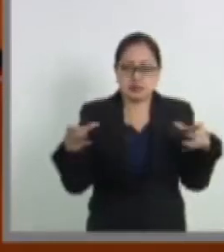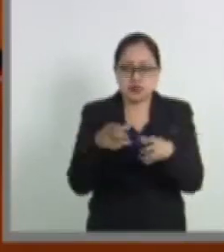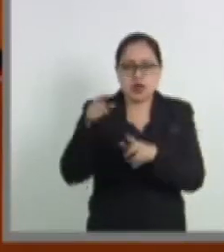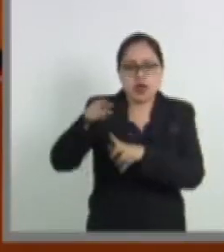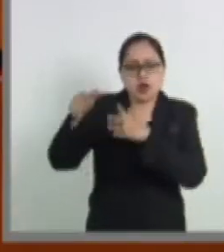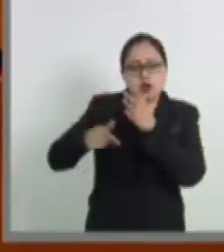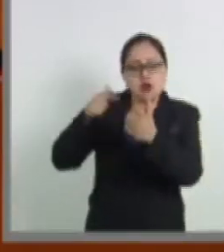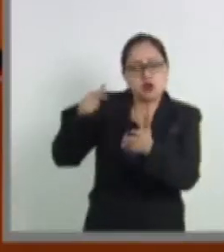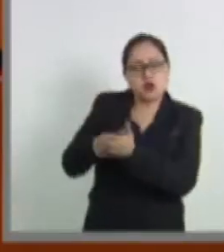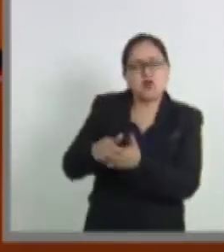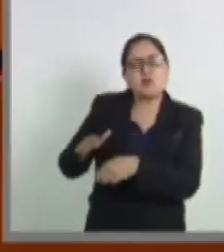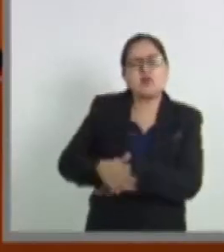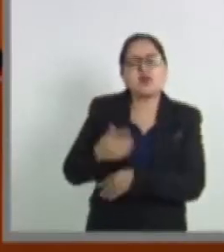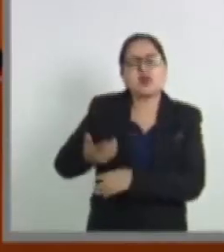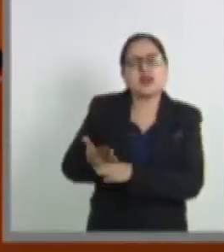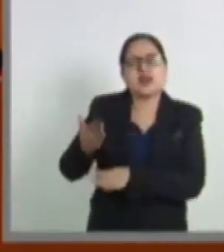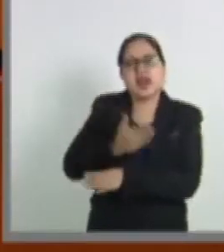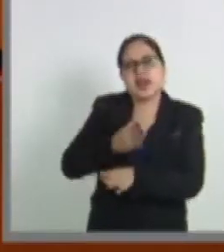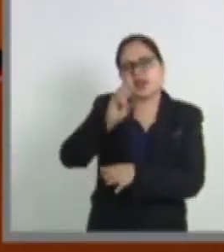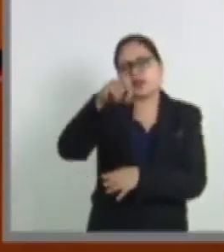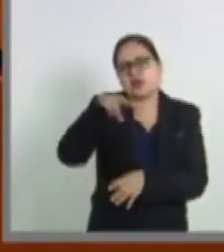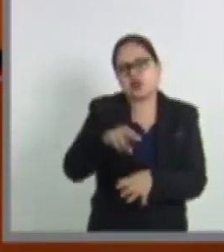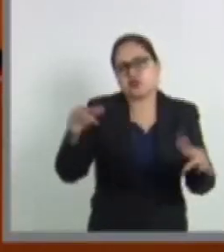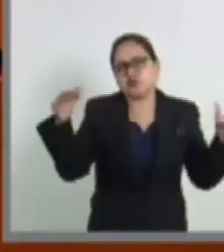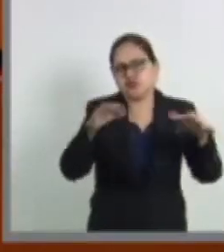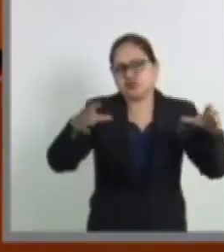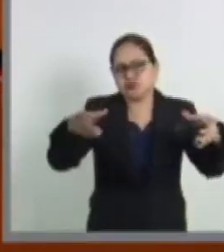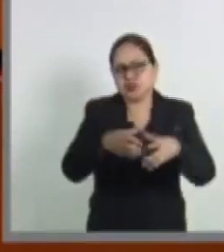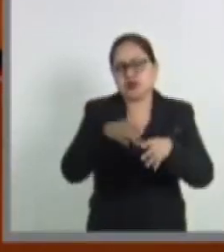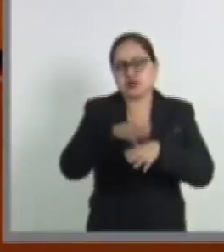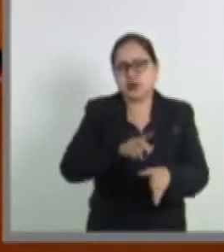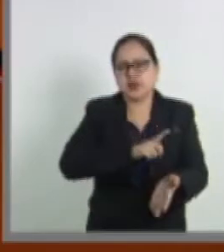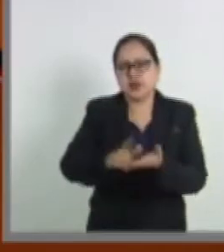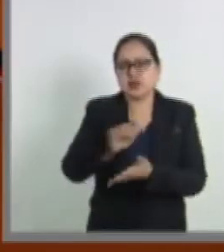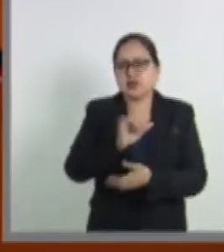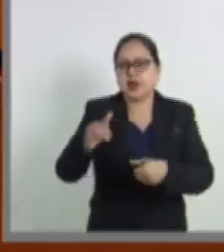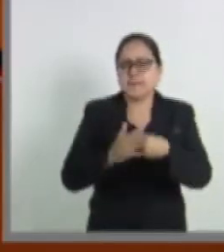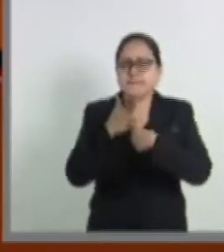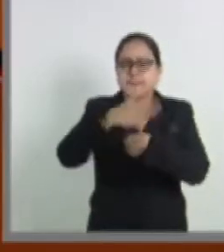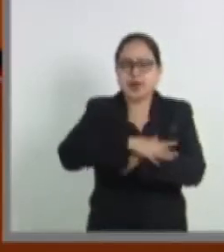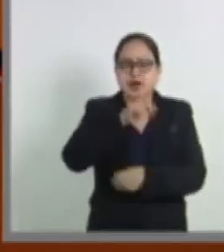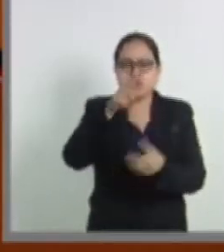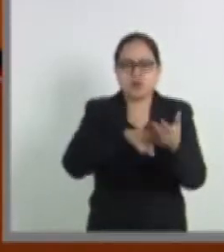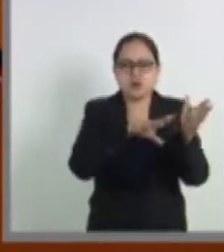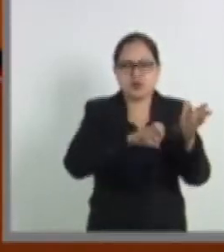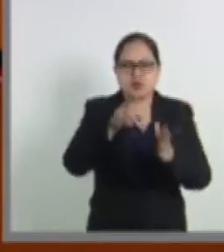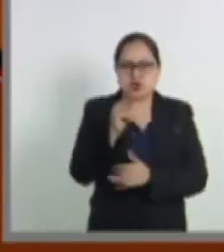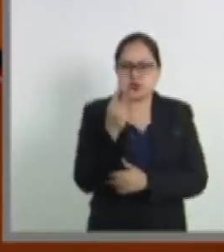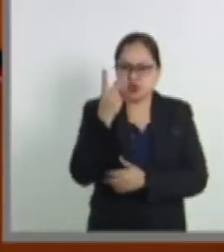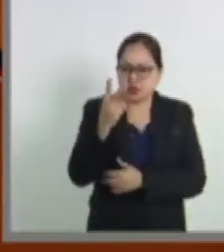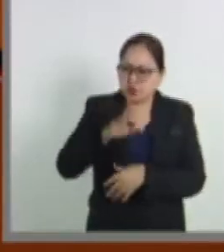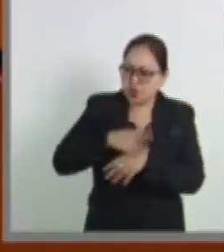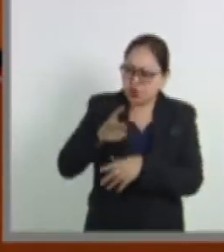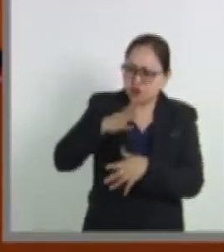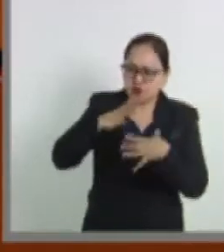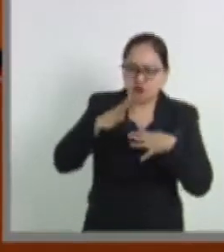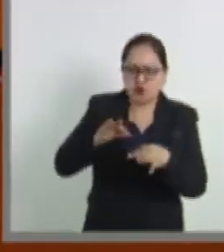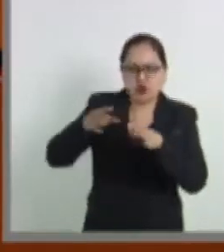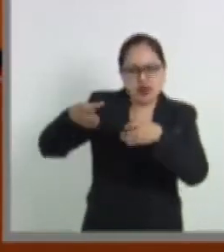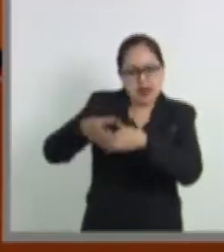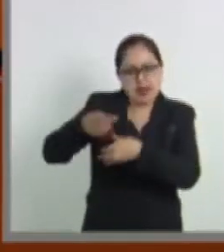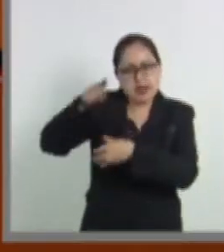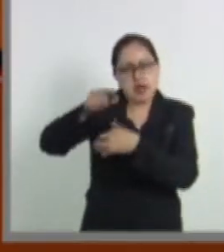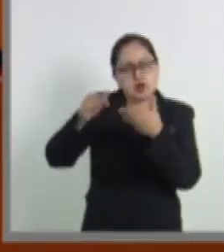en virtud de la Convención de las Naciones Unidas sobre el Derecho del Mar de 1982. Tiene su sede en